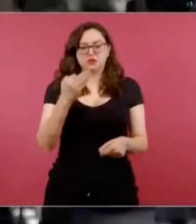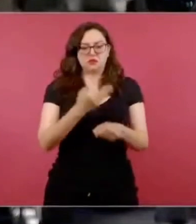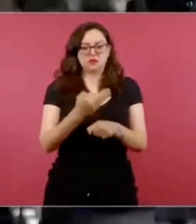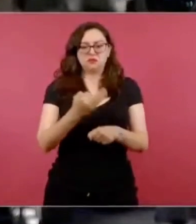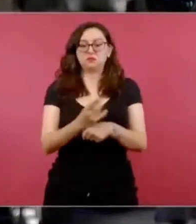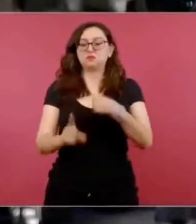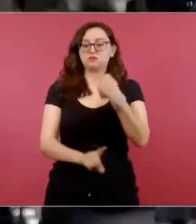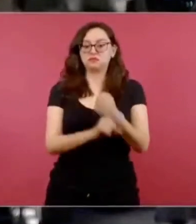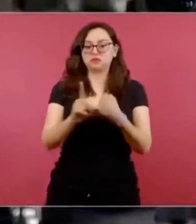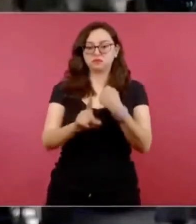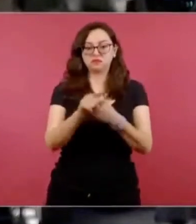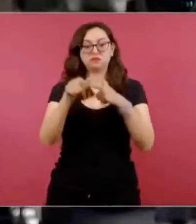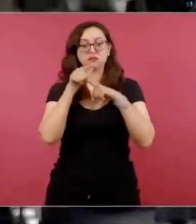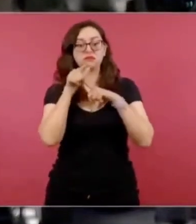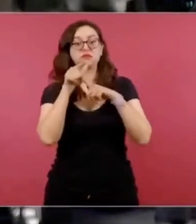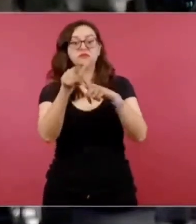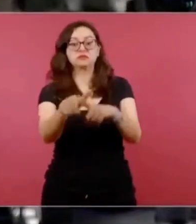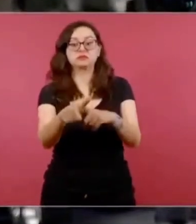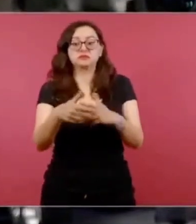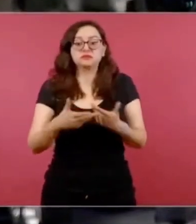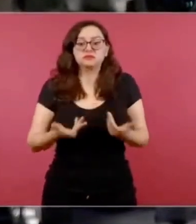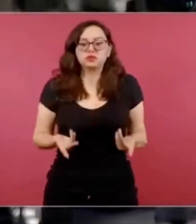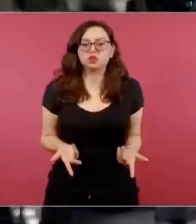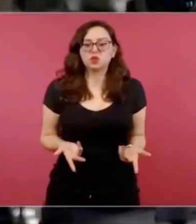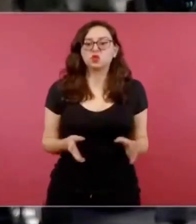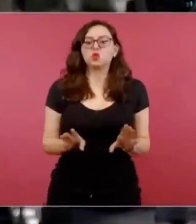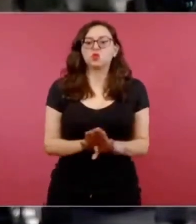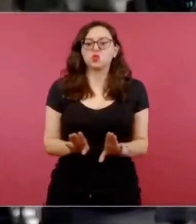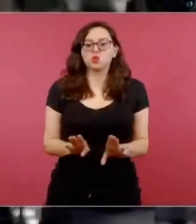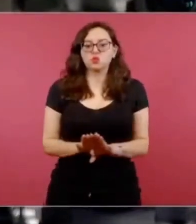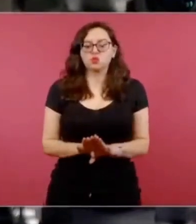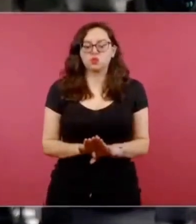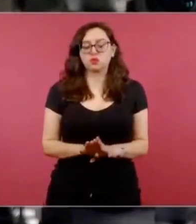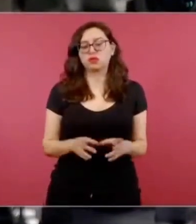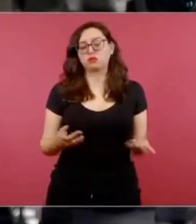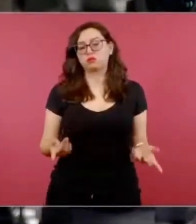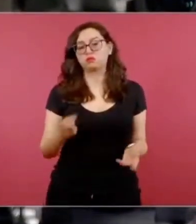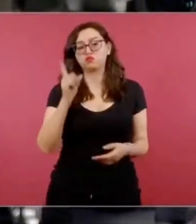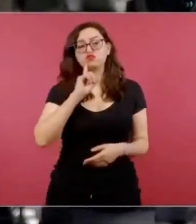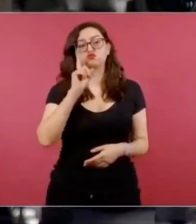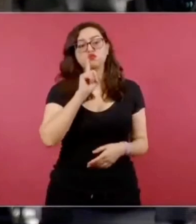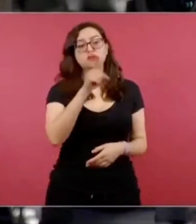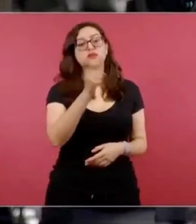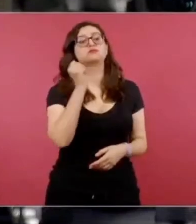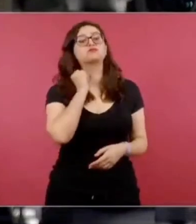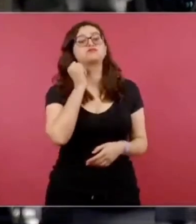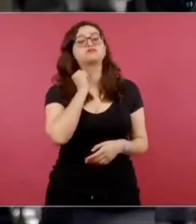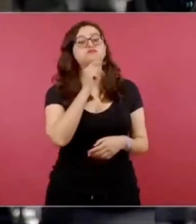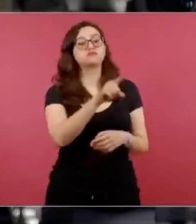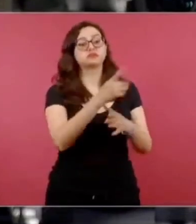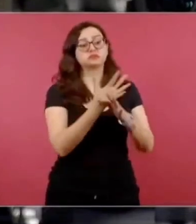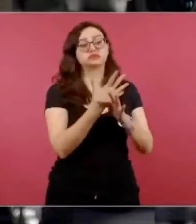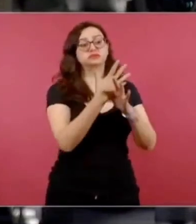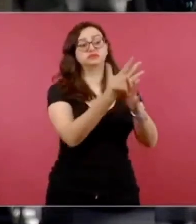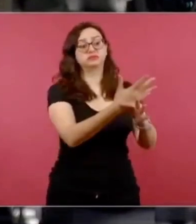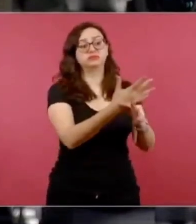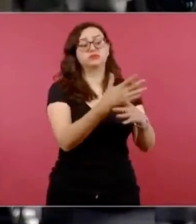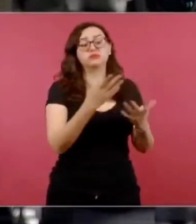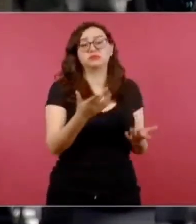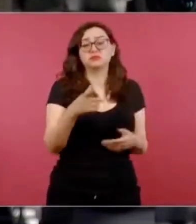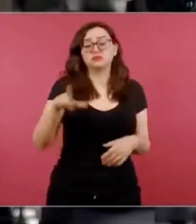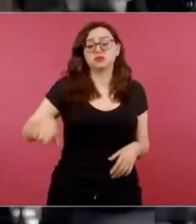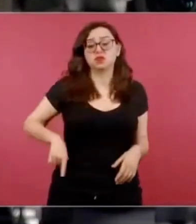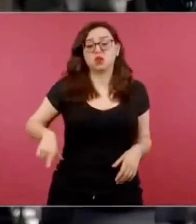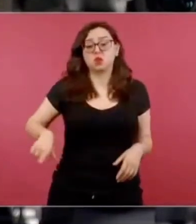se comenta que su gobierno encabeza una especie de golpe a la autonomía del Poder